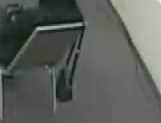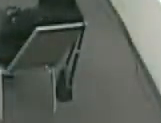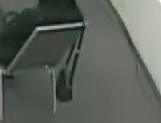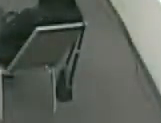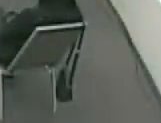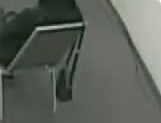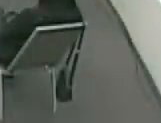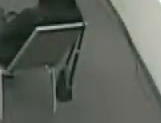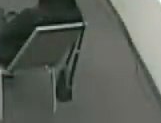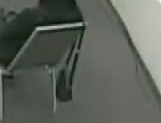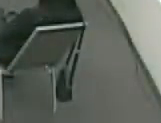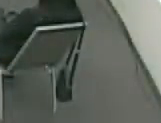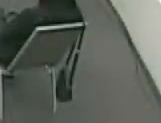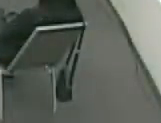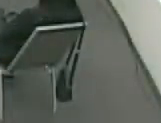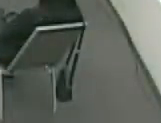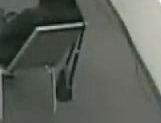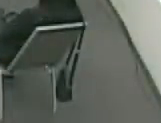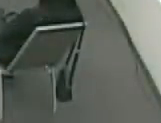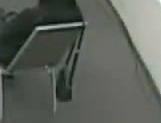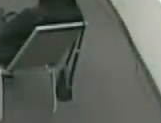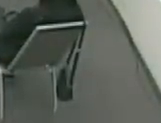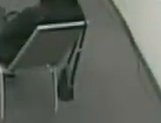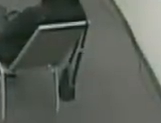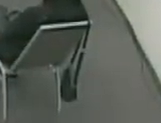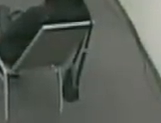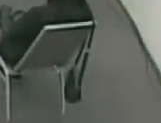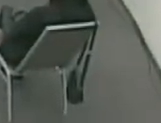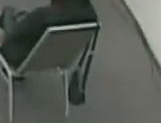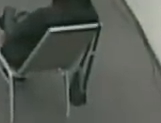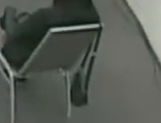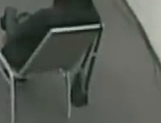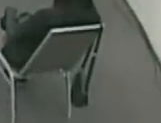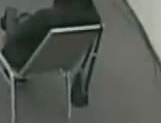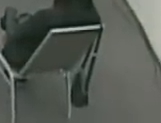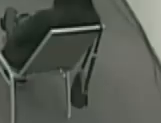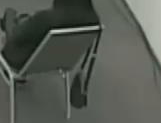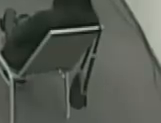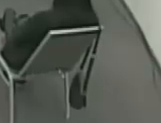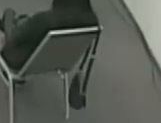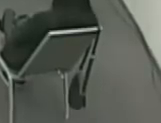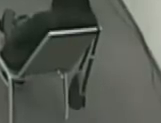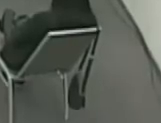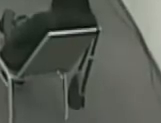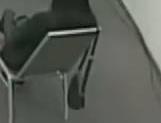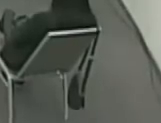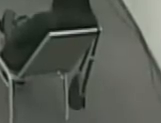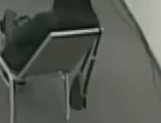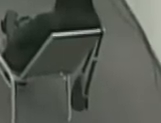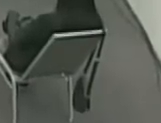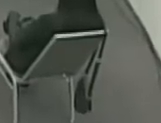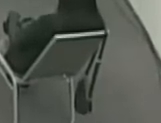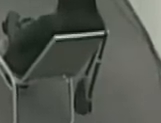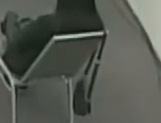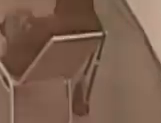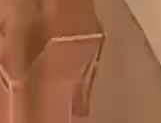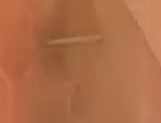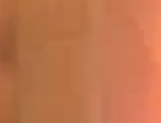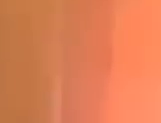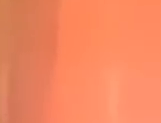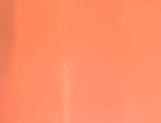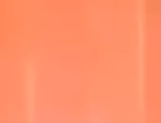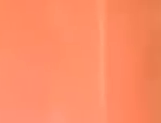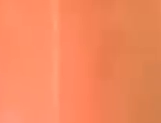Presente el ciudadano Nicolás Maduro Moros, presidente constitucional de la República Bolivariana de